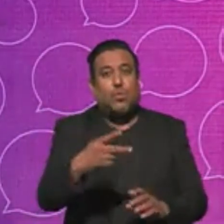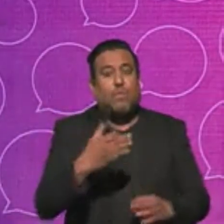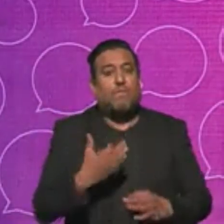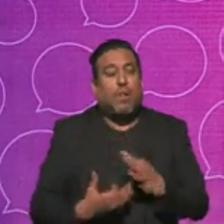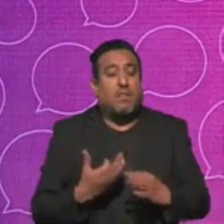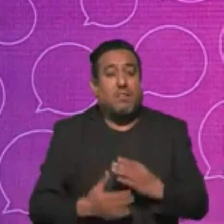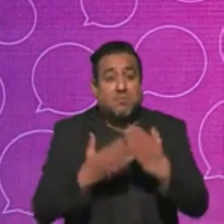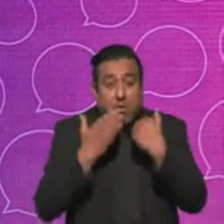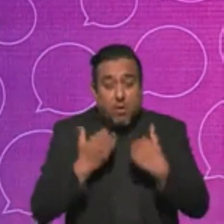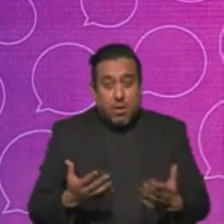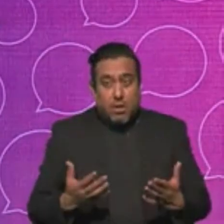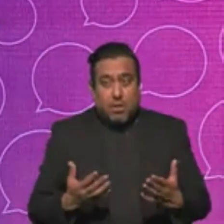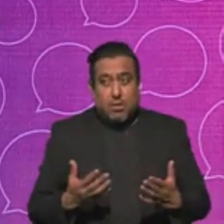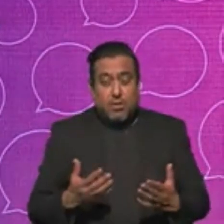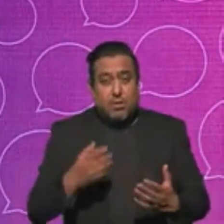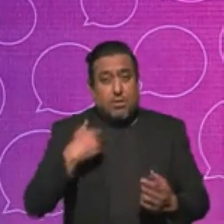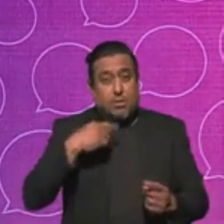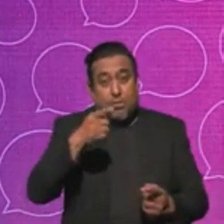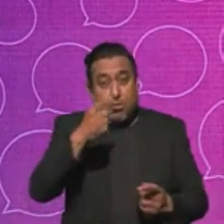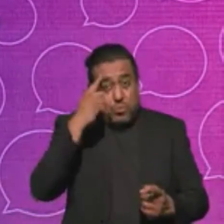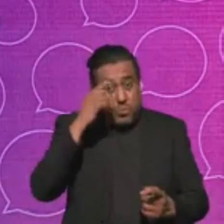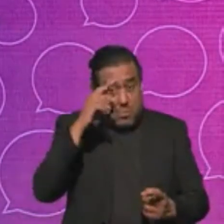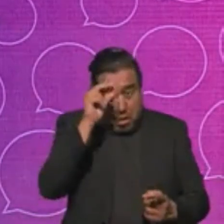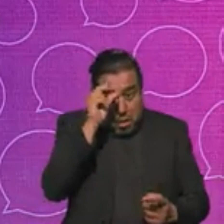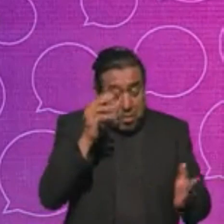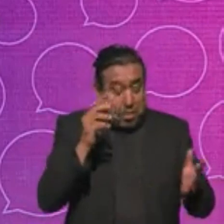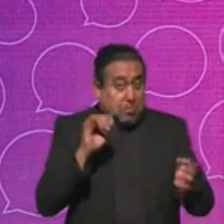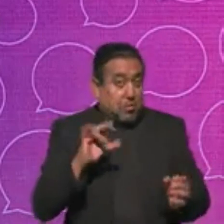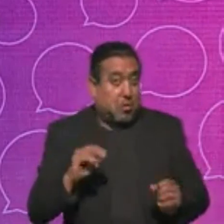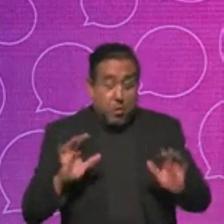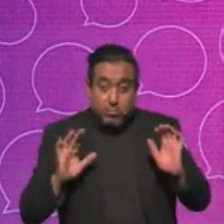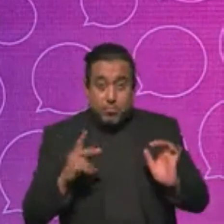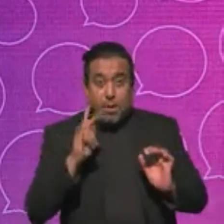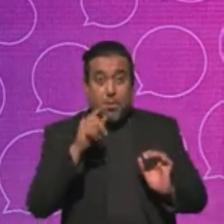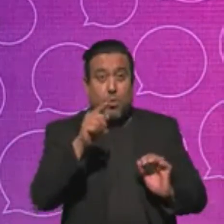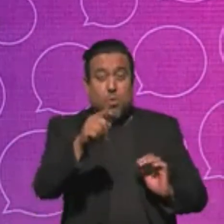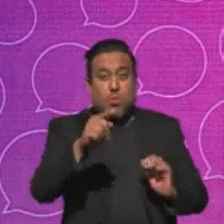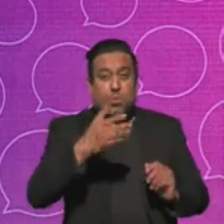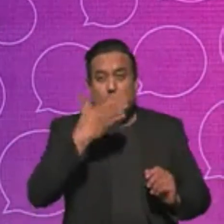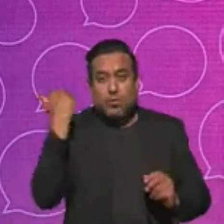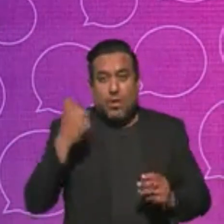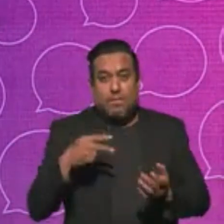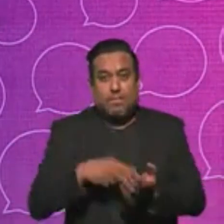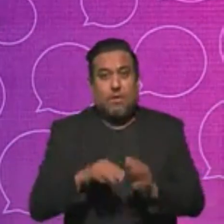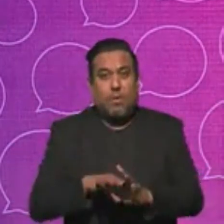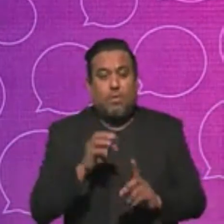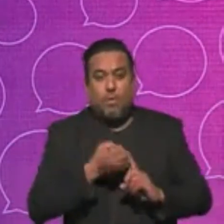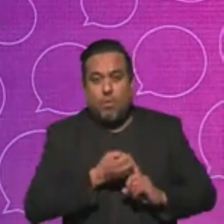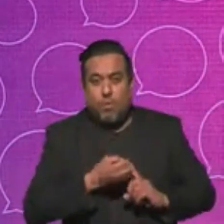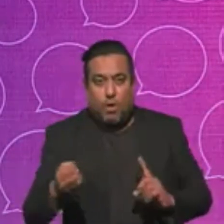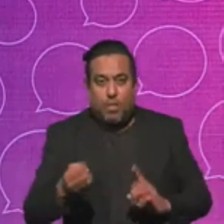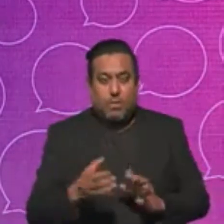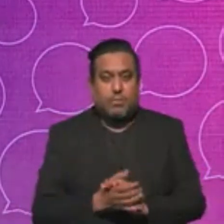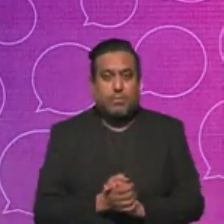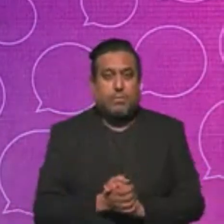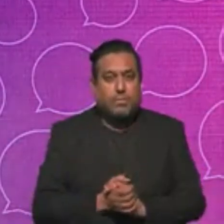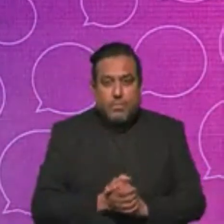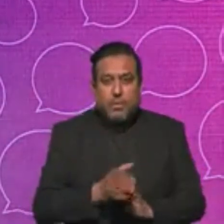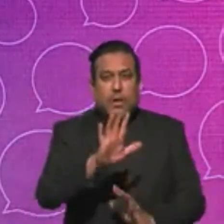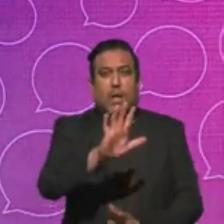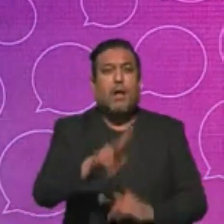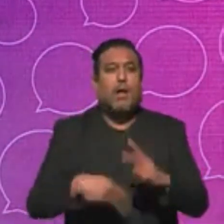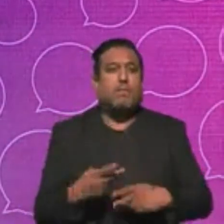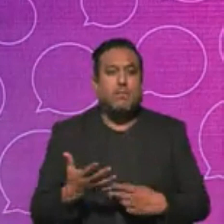recursos no sé si la capacidad Pero al menos la aptitud para poder poner orden qué es lo que se tiene que hacer Así de